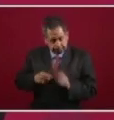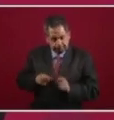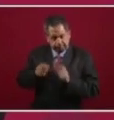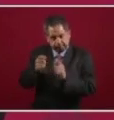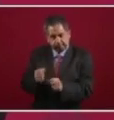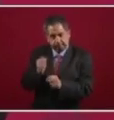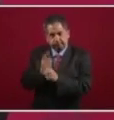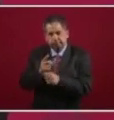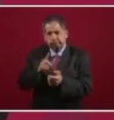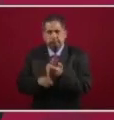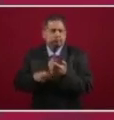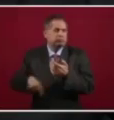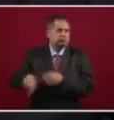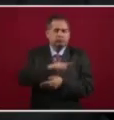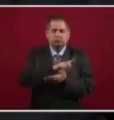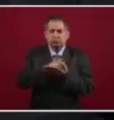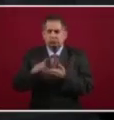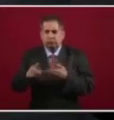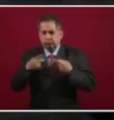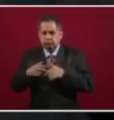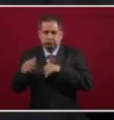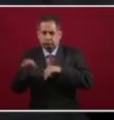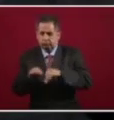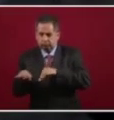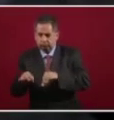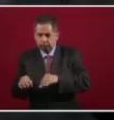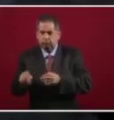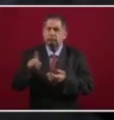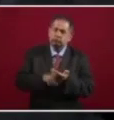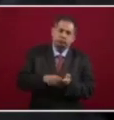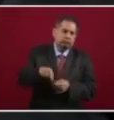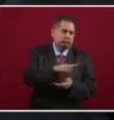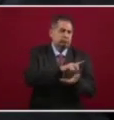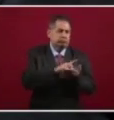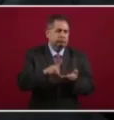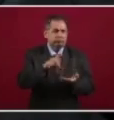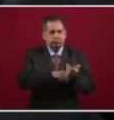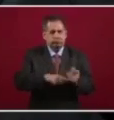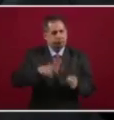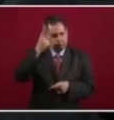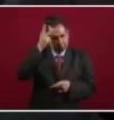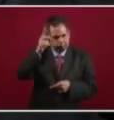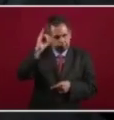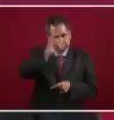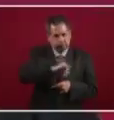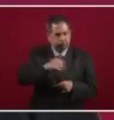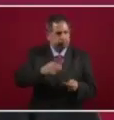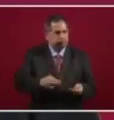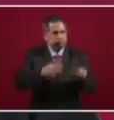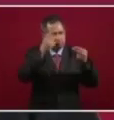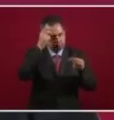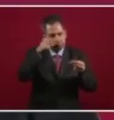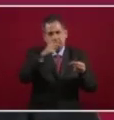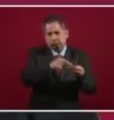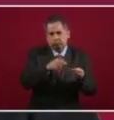garantizar los derechos de los trabajadores, garantizar también los derechos de los empresarios,